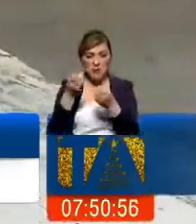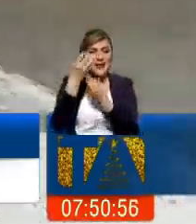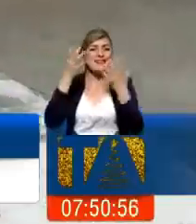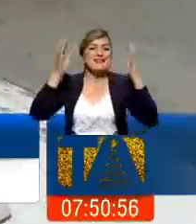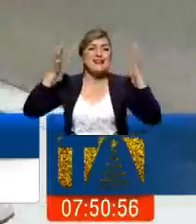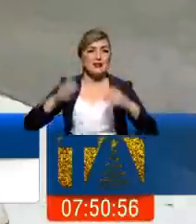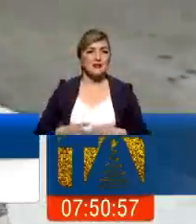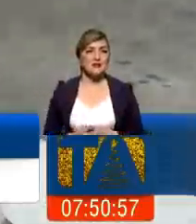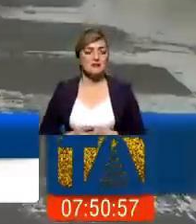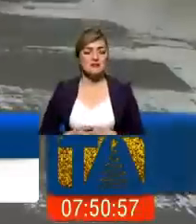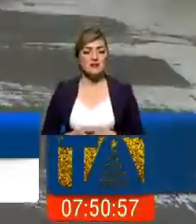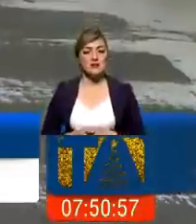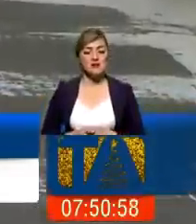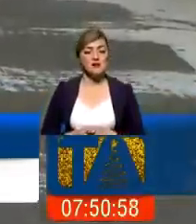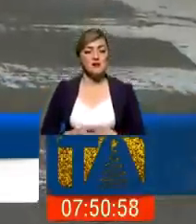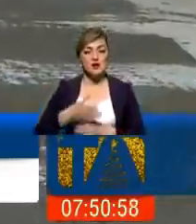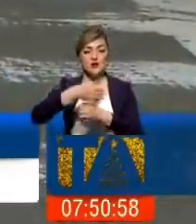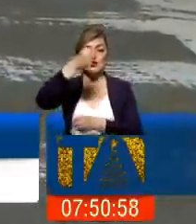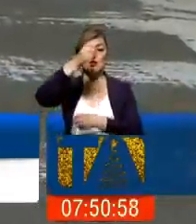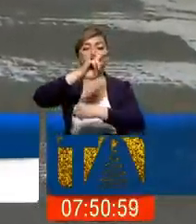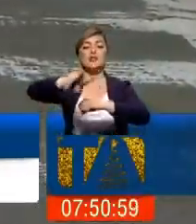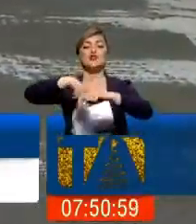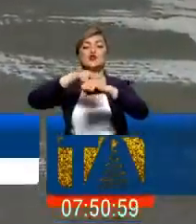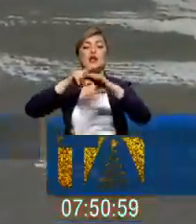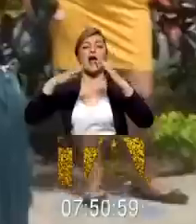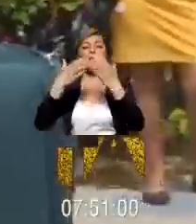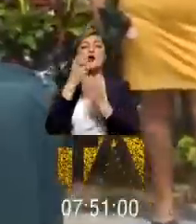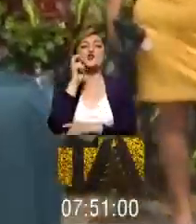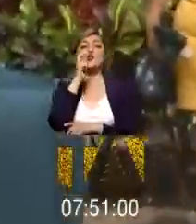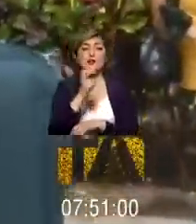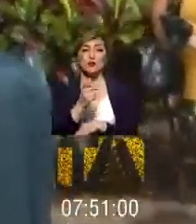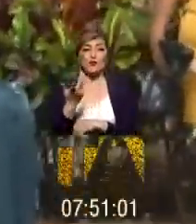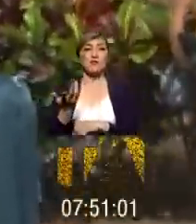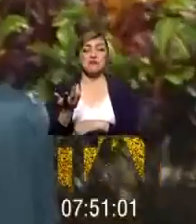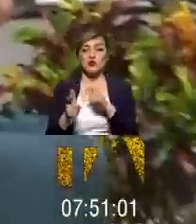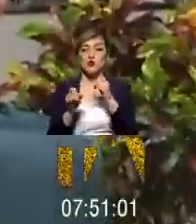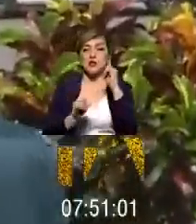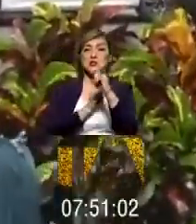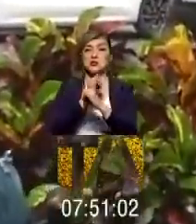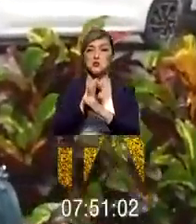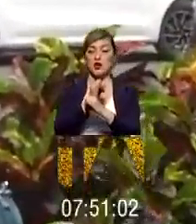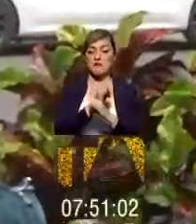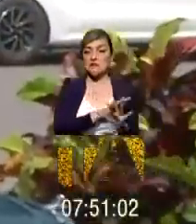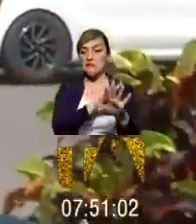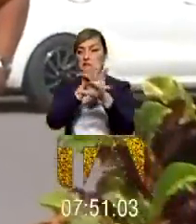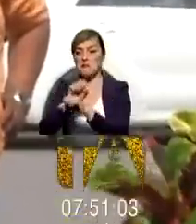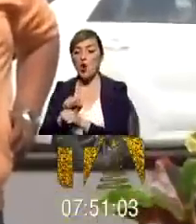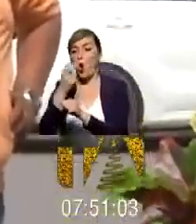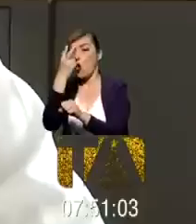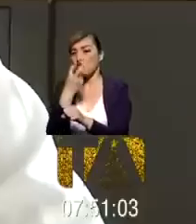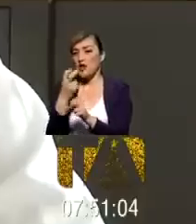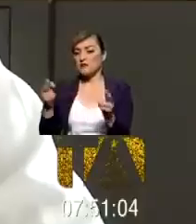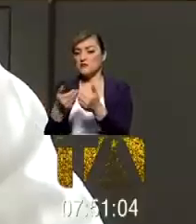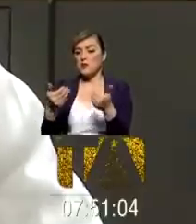que al momento de la información con la que cuenta la Federación Nacional de Cámaras de Turismo, no hay pasajeros internacionales cumpliendo con el aislamiento